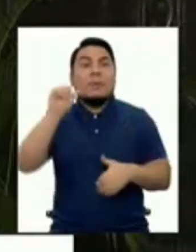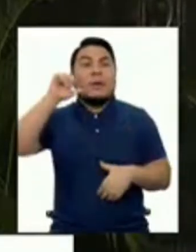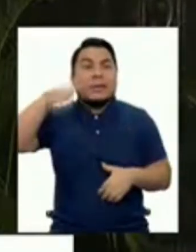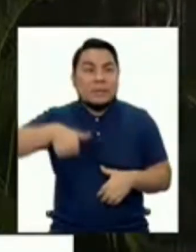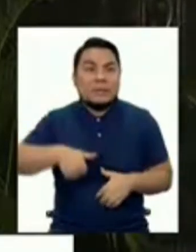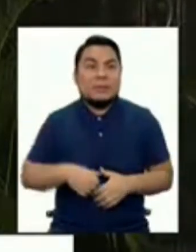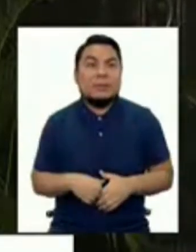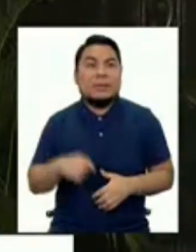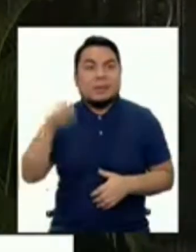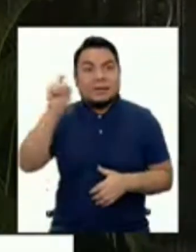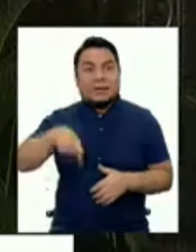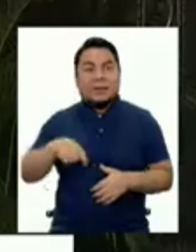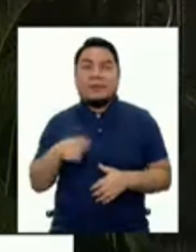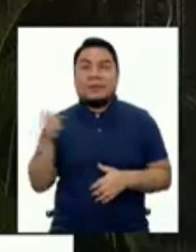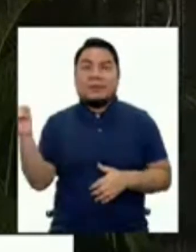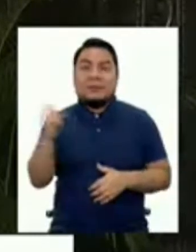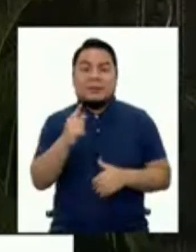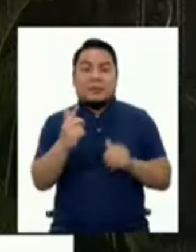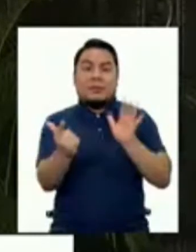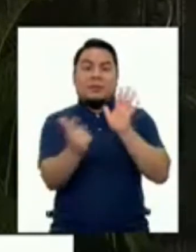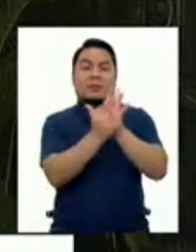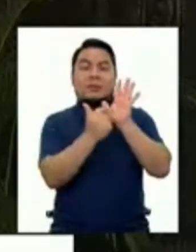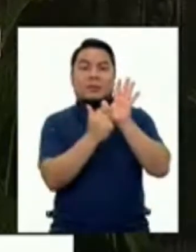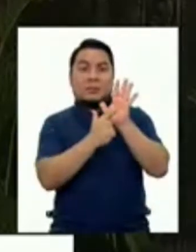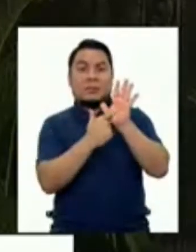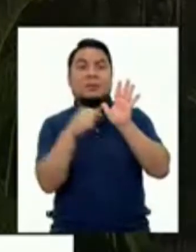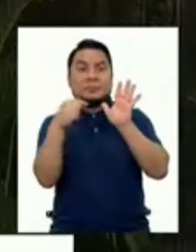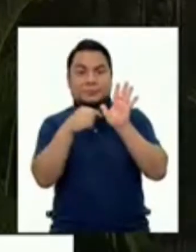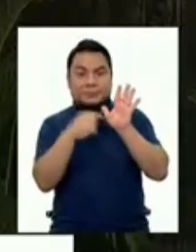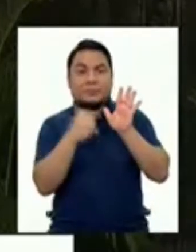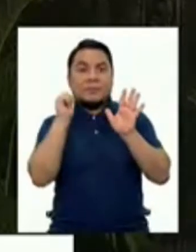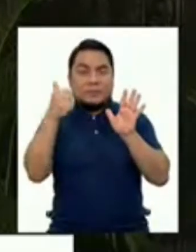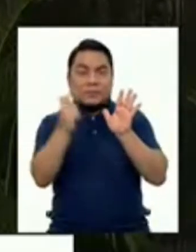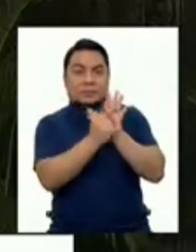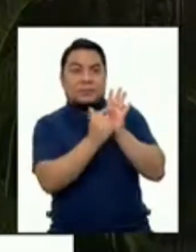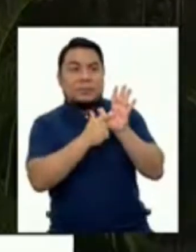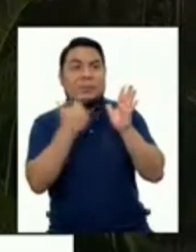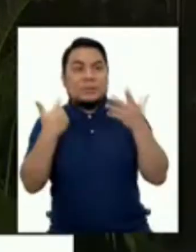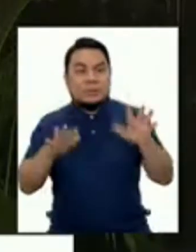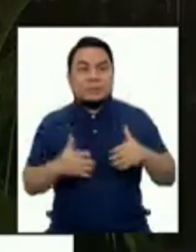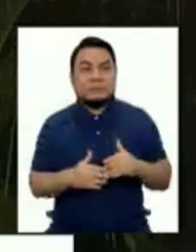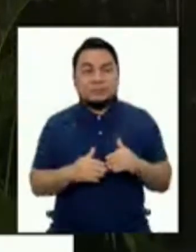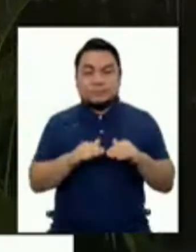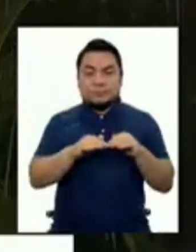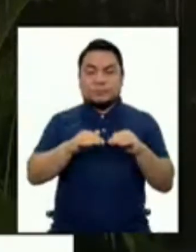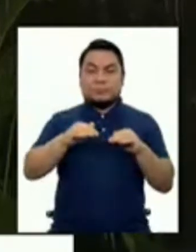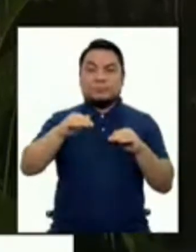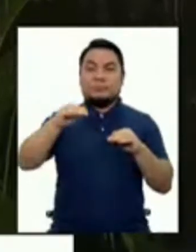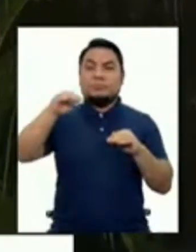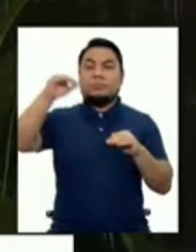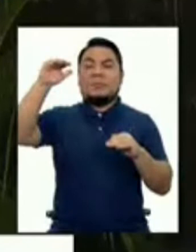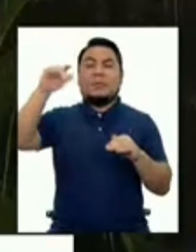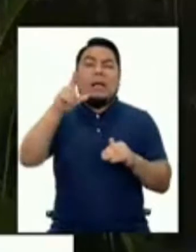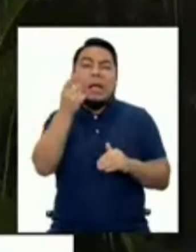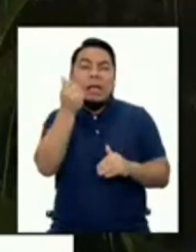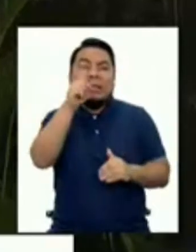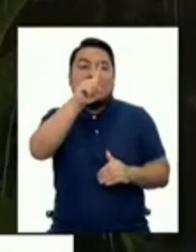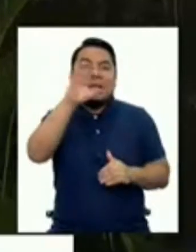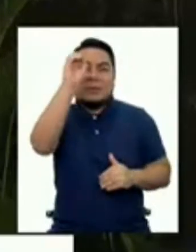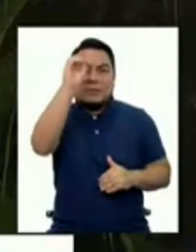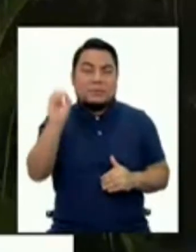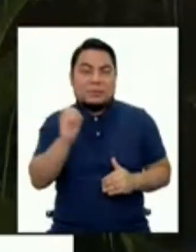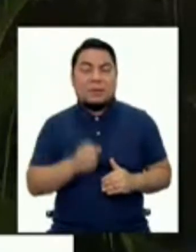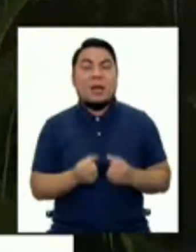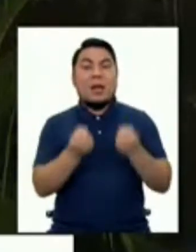salir el decreto supremo correspondiente para llegar ya casi al 100%. Va a haber todavía